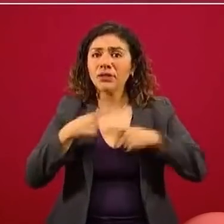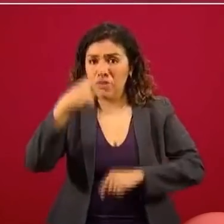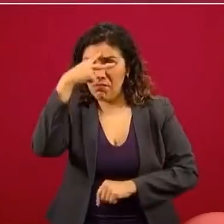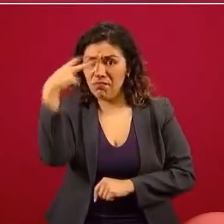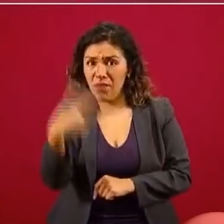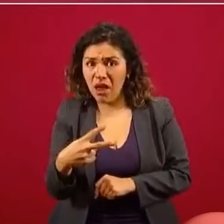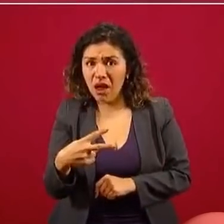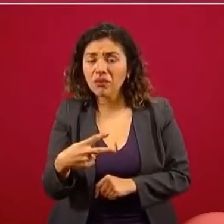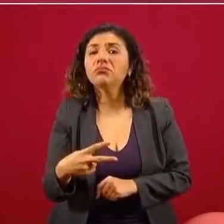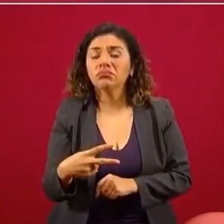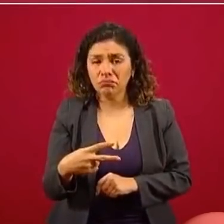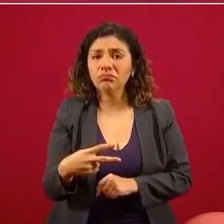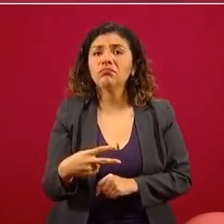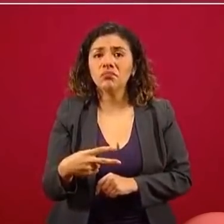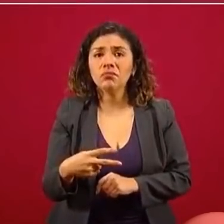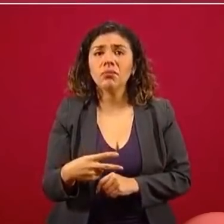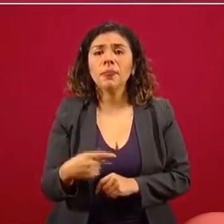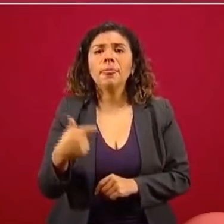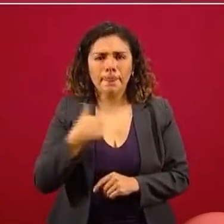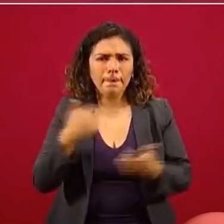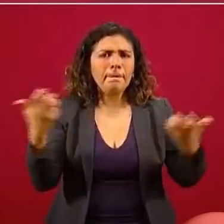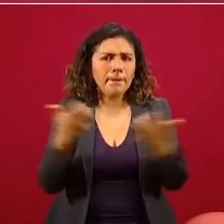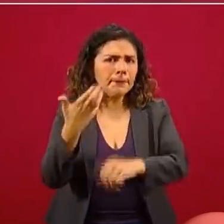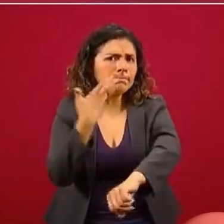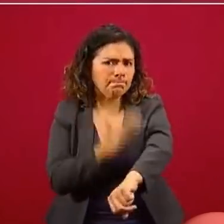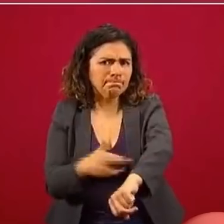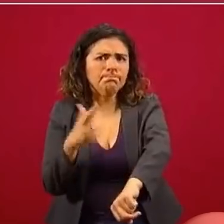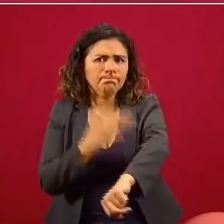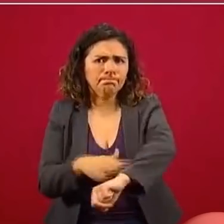paisanos, lo estamos haciendo.